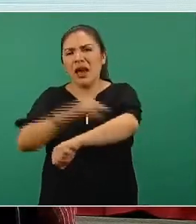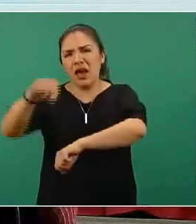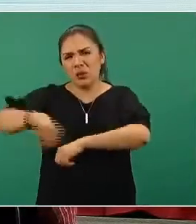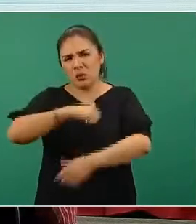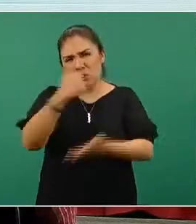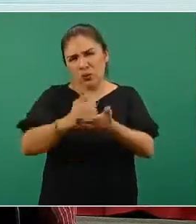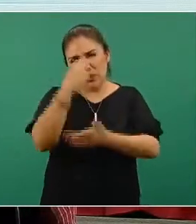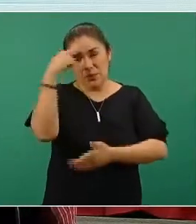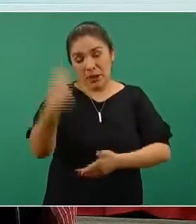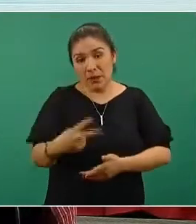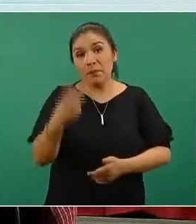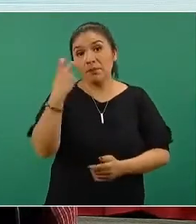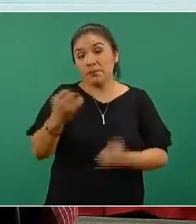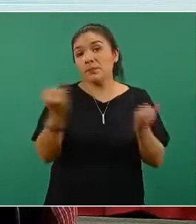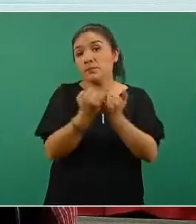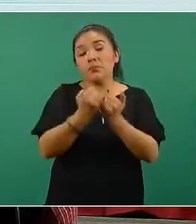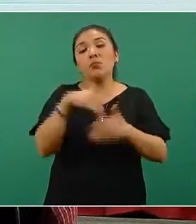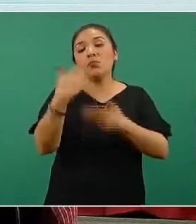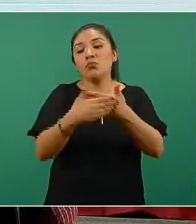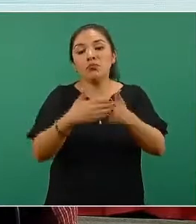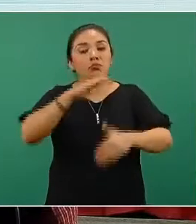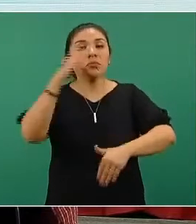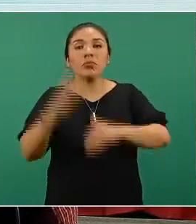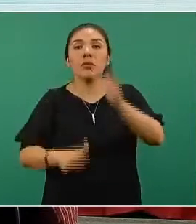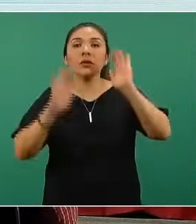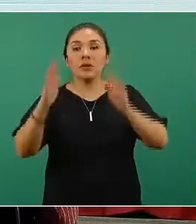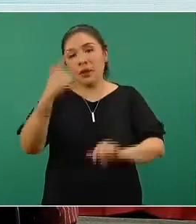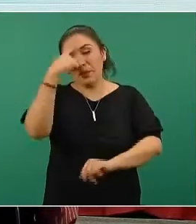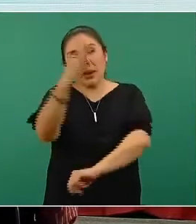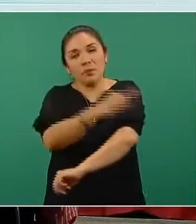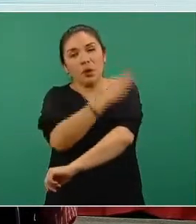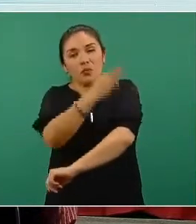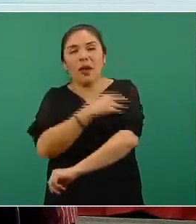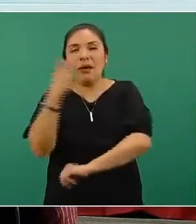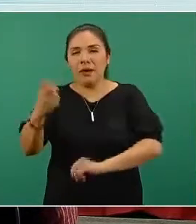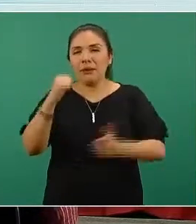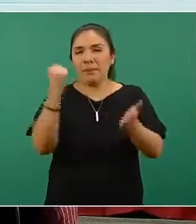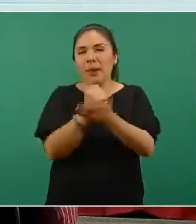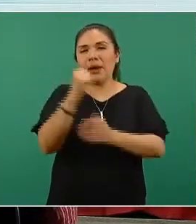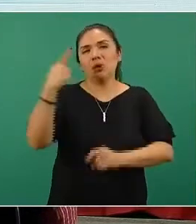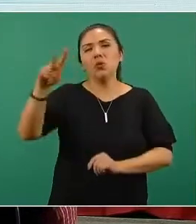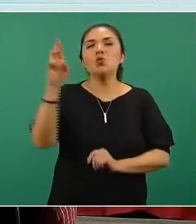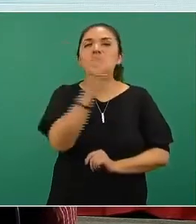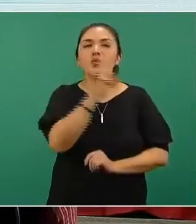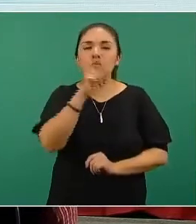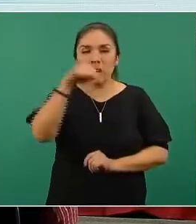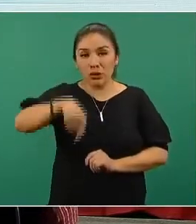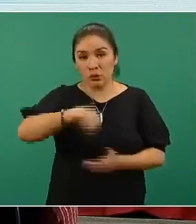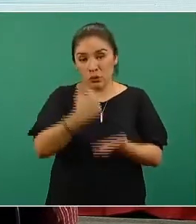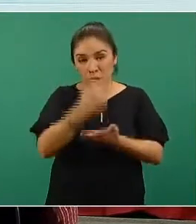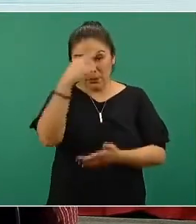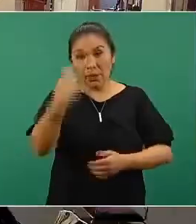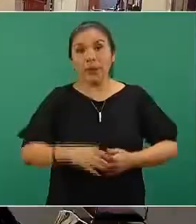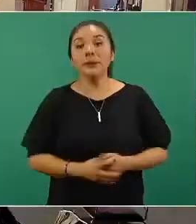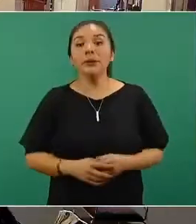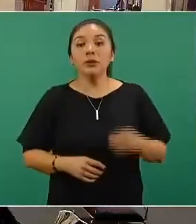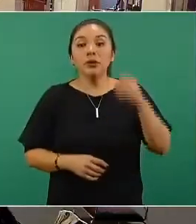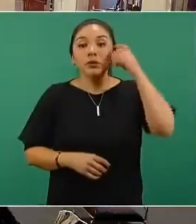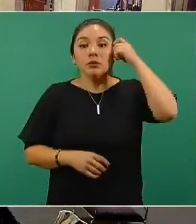México y también están por terminar la aplicación con Sputnik en la Ciudad de México. La siguiente, por